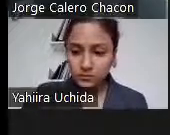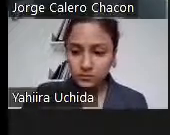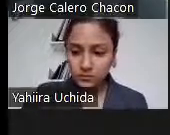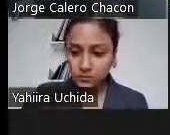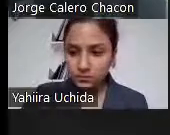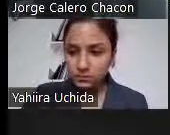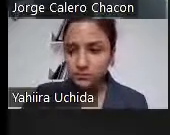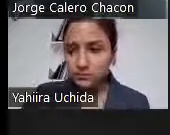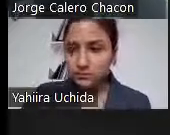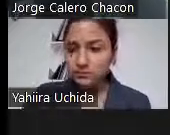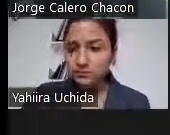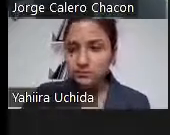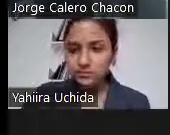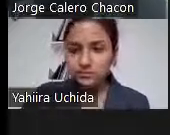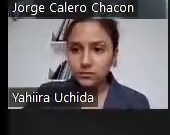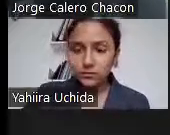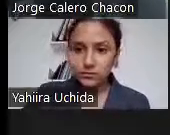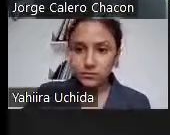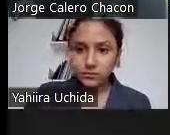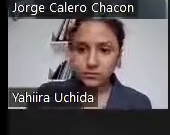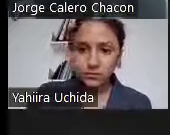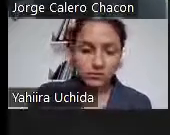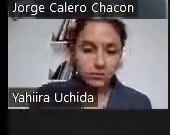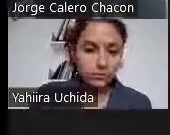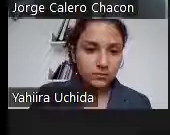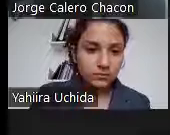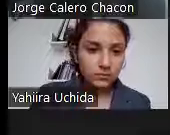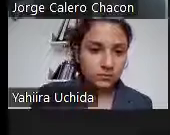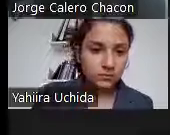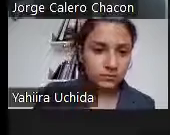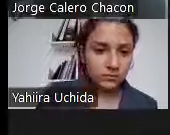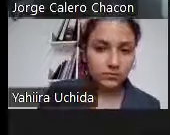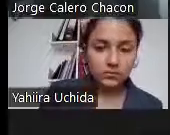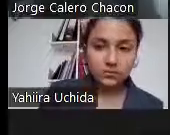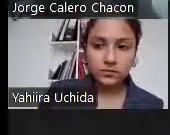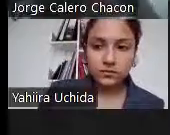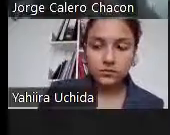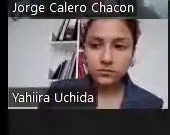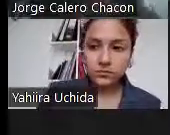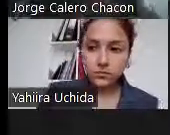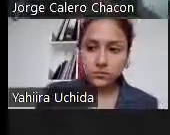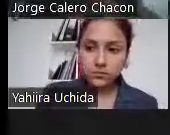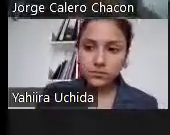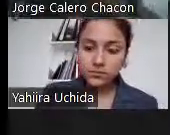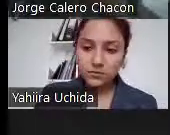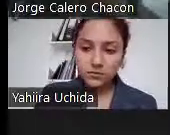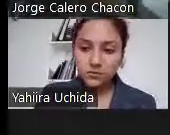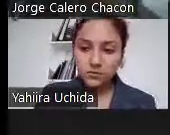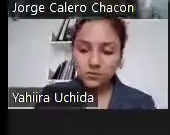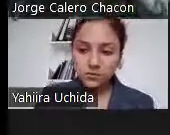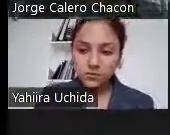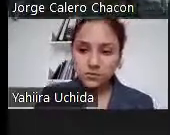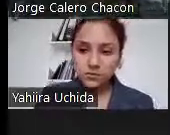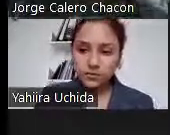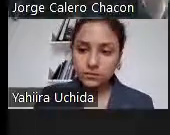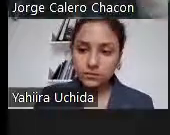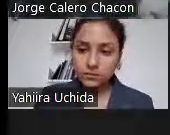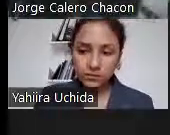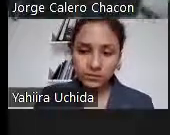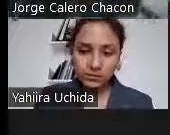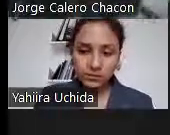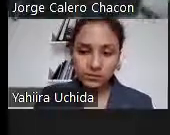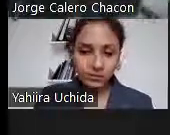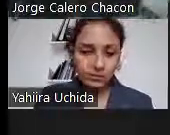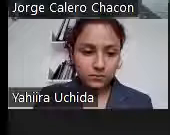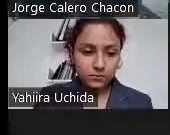que puedan vincularse con otras sin tener deslegitimación.